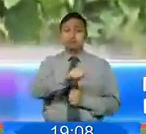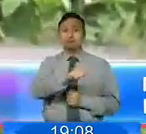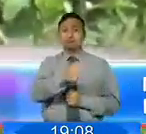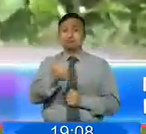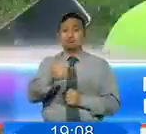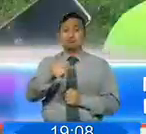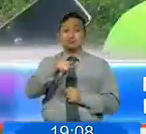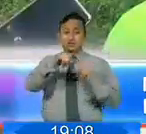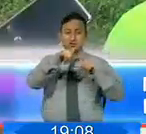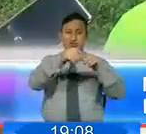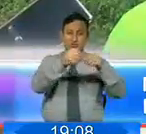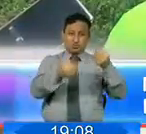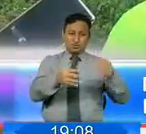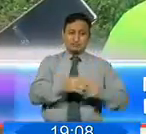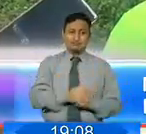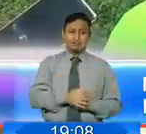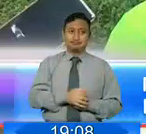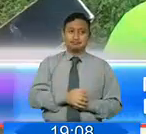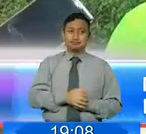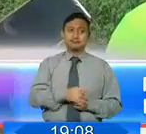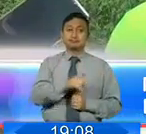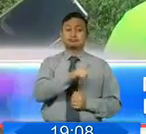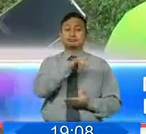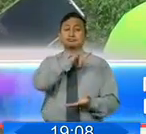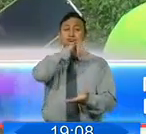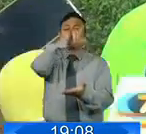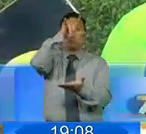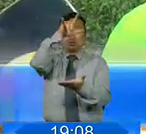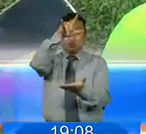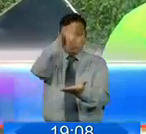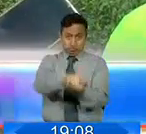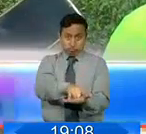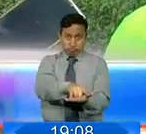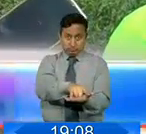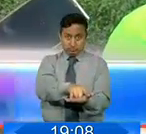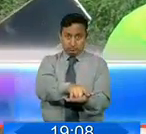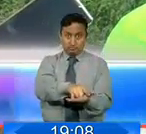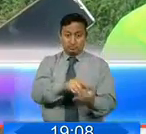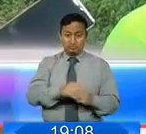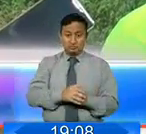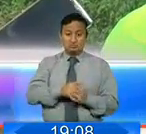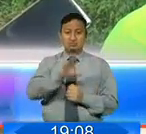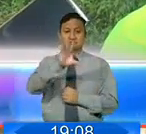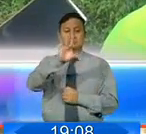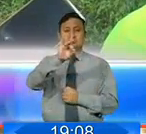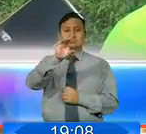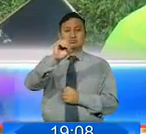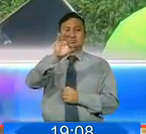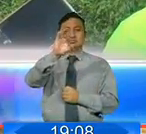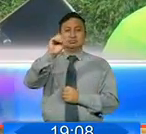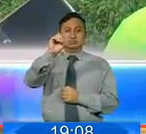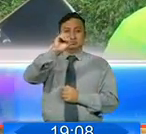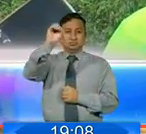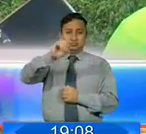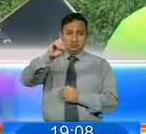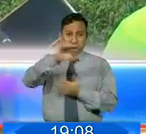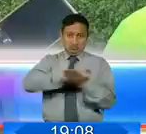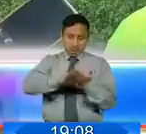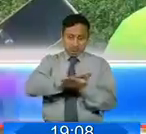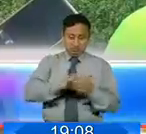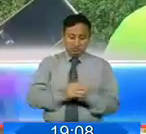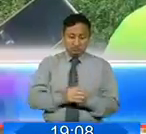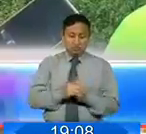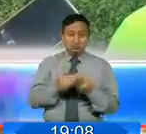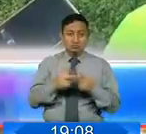avioneta la aeronave que está estrellada que está eh en un 80 90 por incinerada y estamos por realizar una